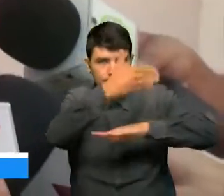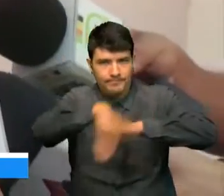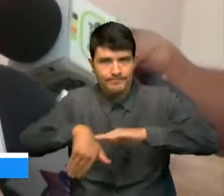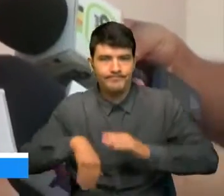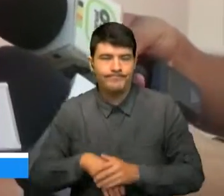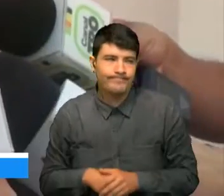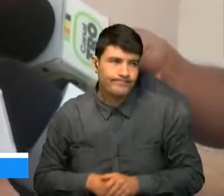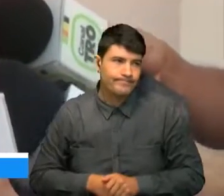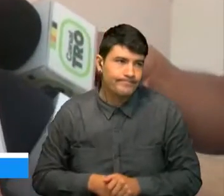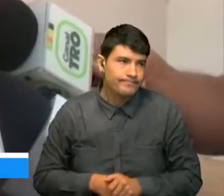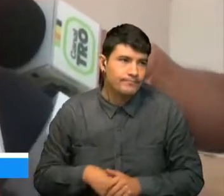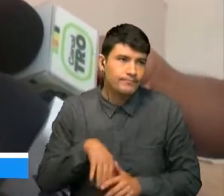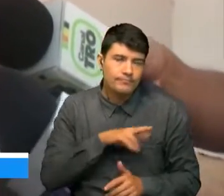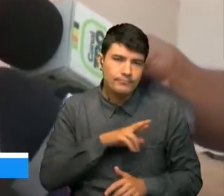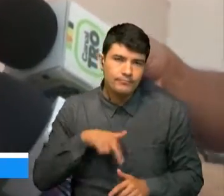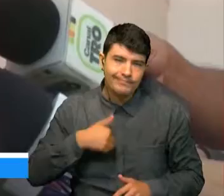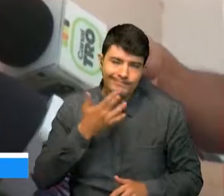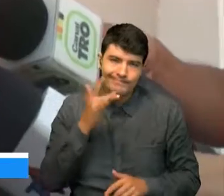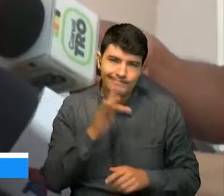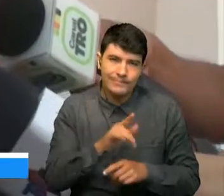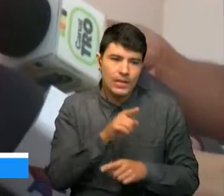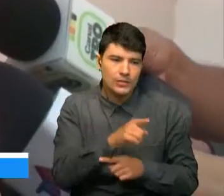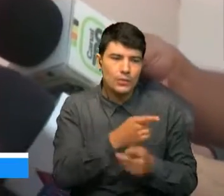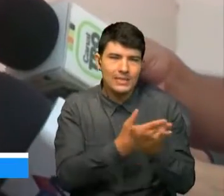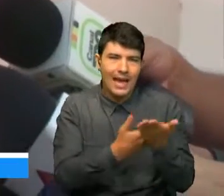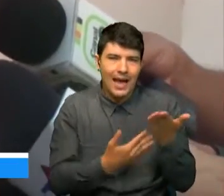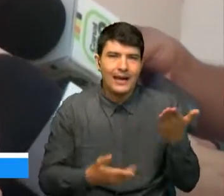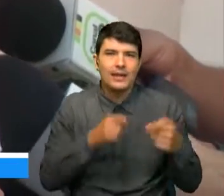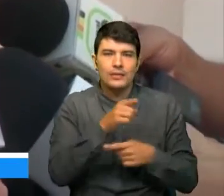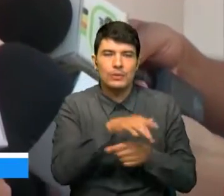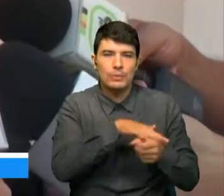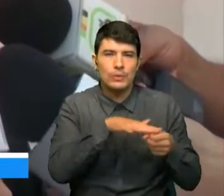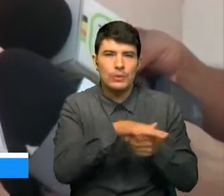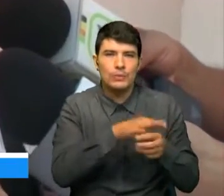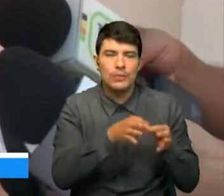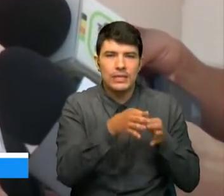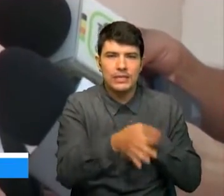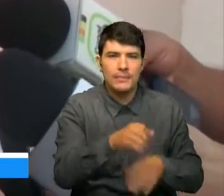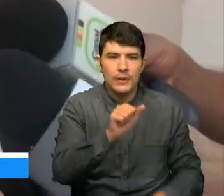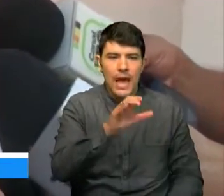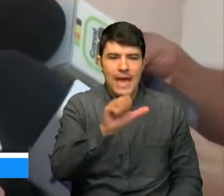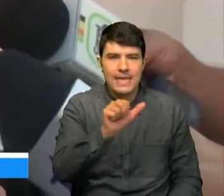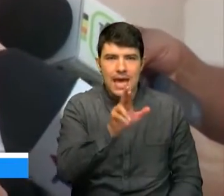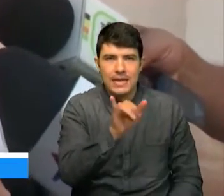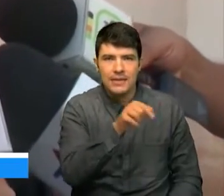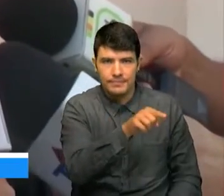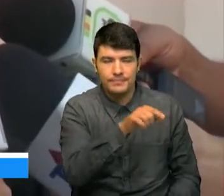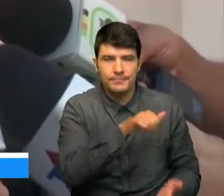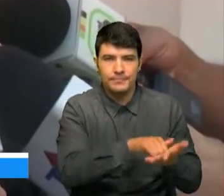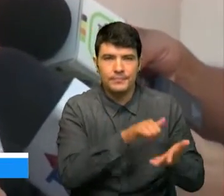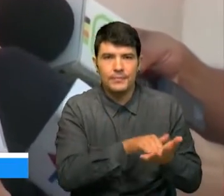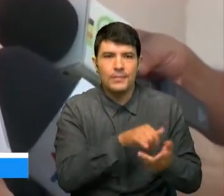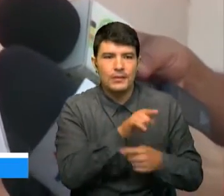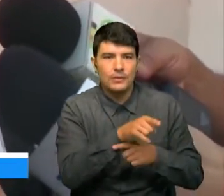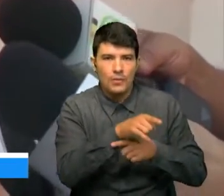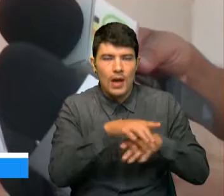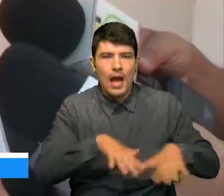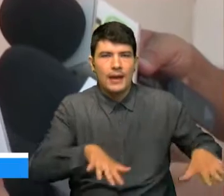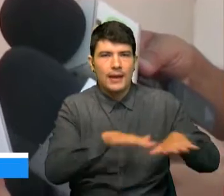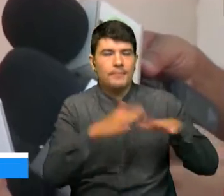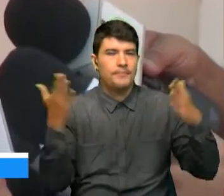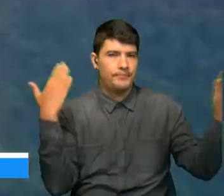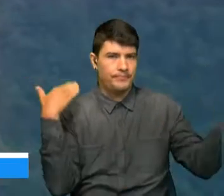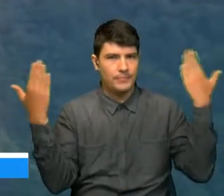Desafortunadamente tenemos un hecho de sangre donde en el municipio de Acarí, en el sector de en el casco urbano, se presenta el homicidio de dos